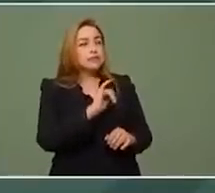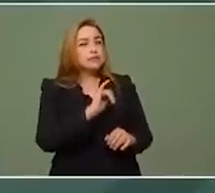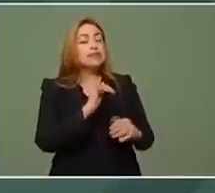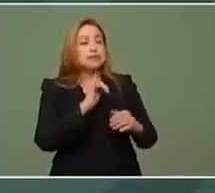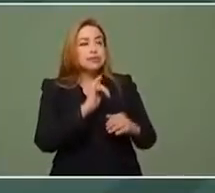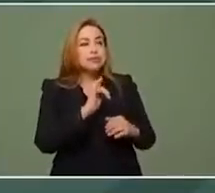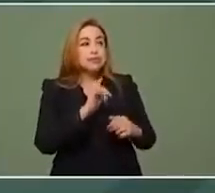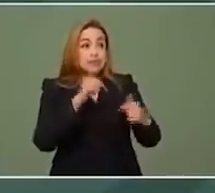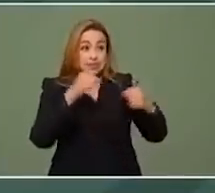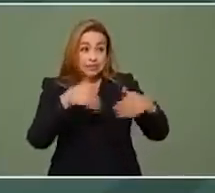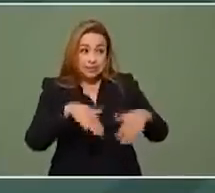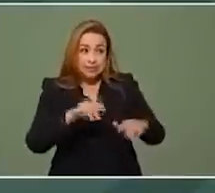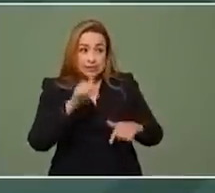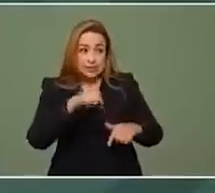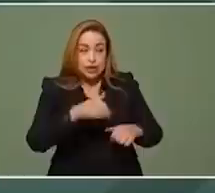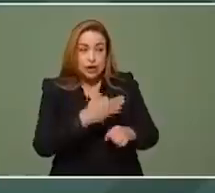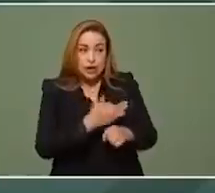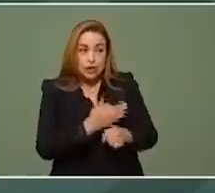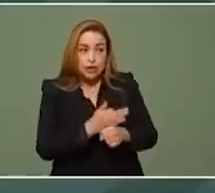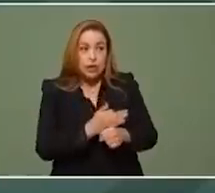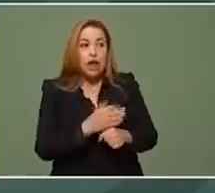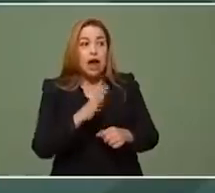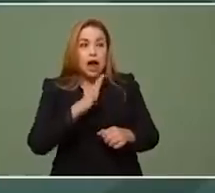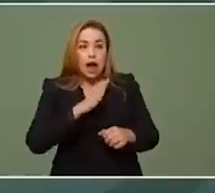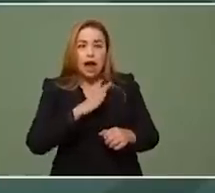condiciones favorables para